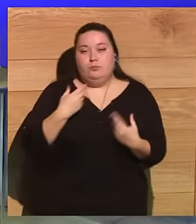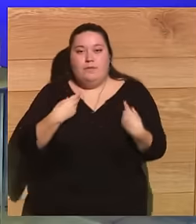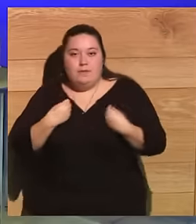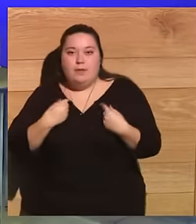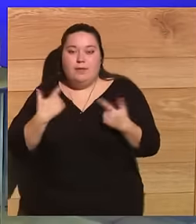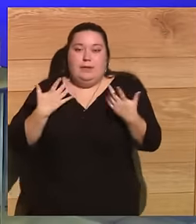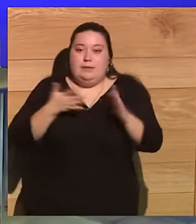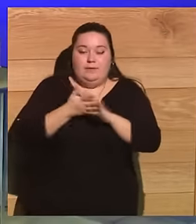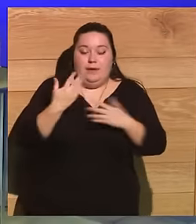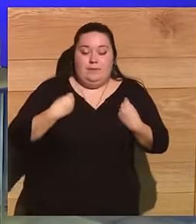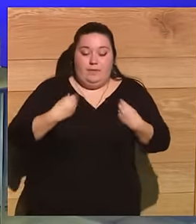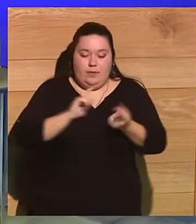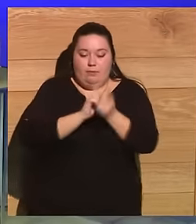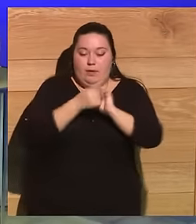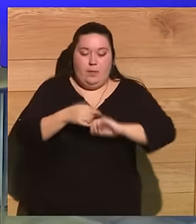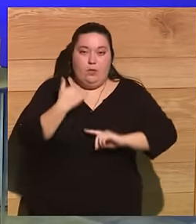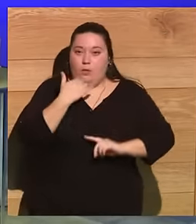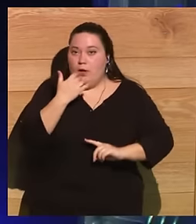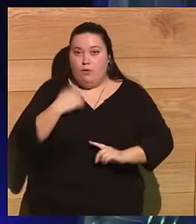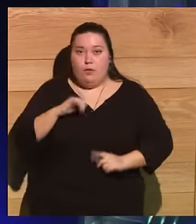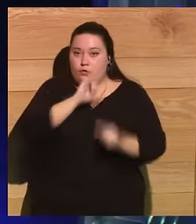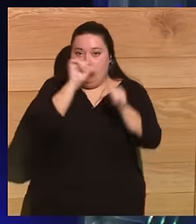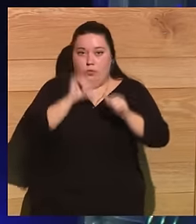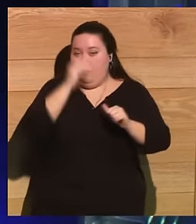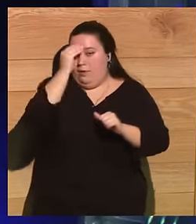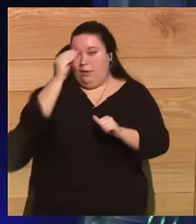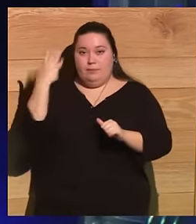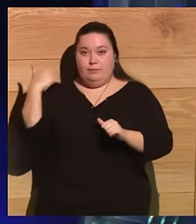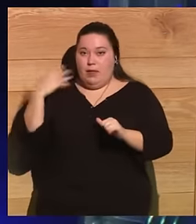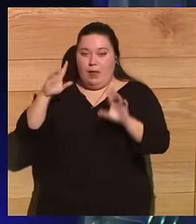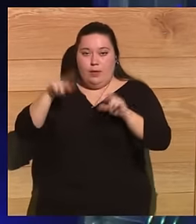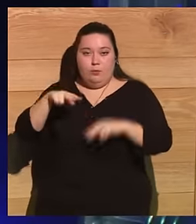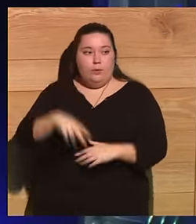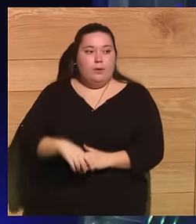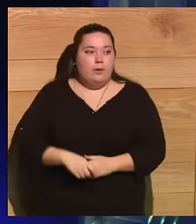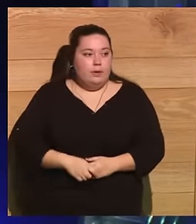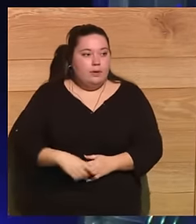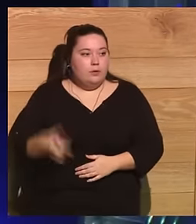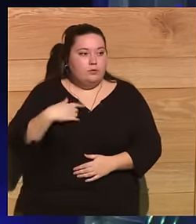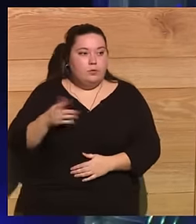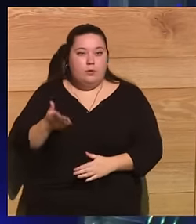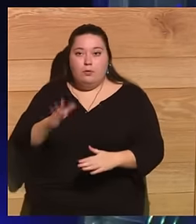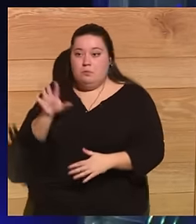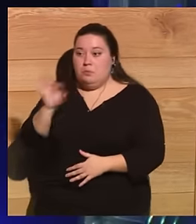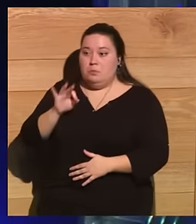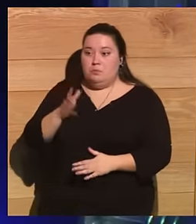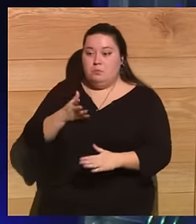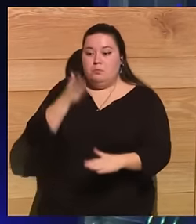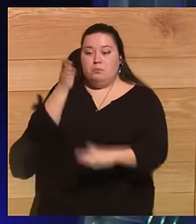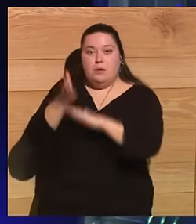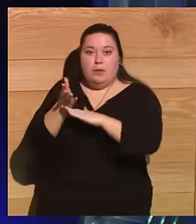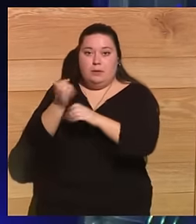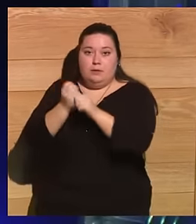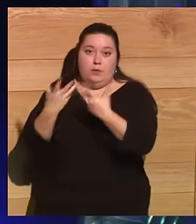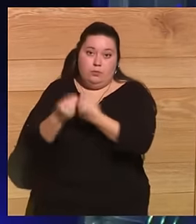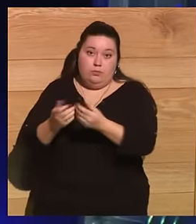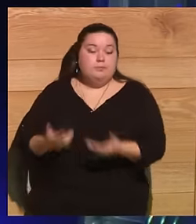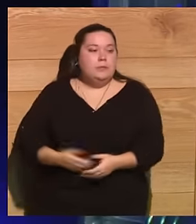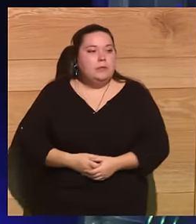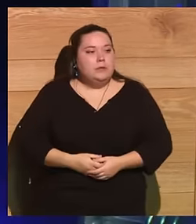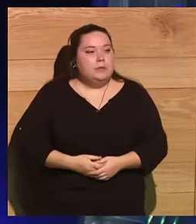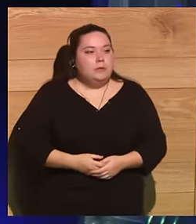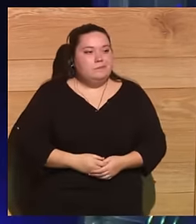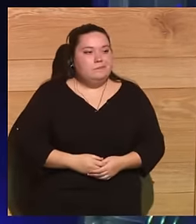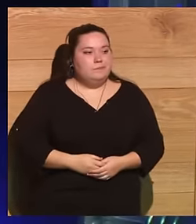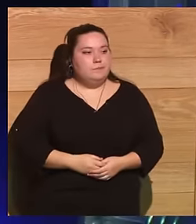cambiaron de una manera que yo no podía prever, ¿no? En el momento en el que tomé la decisión de irme a trabajar con él. Así que bueno, tengo